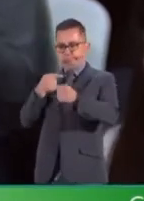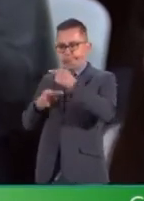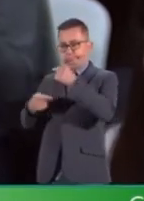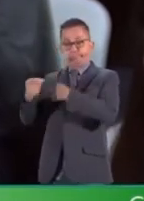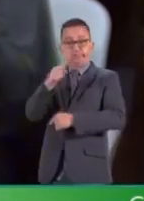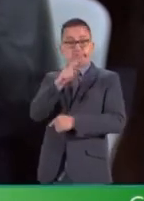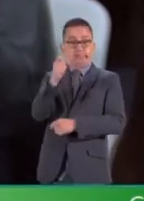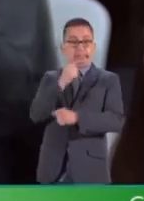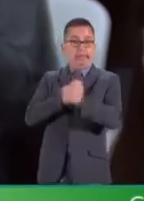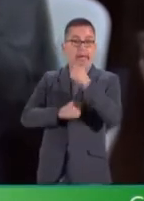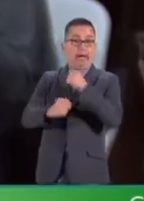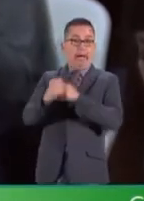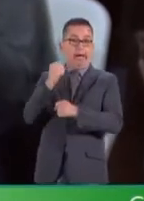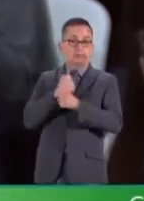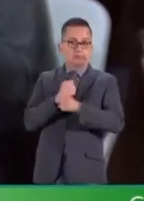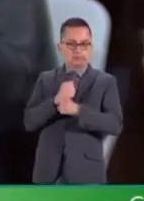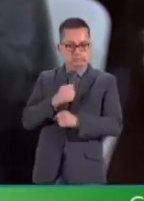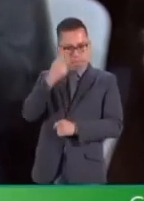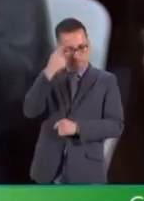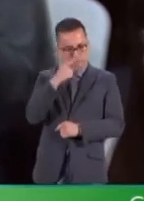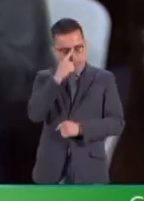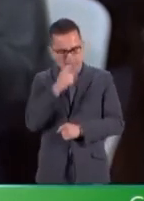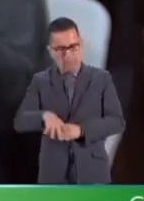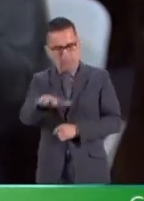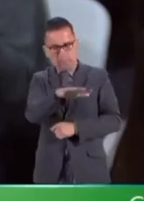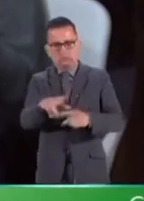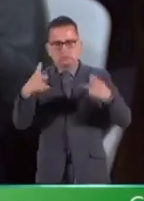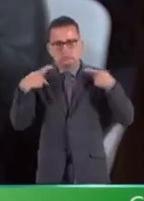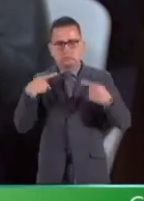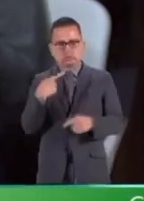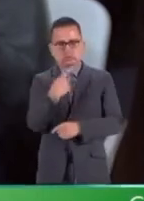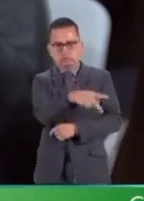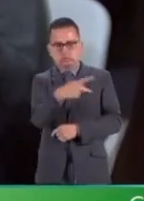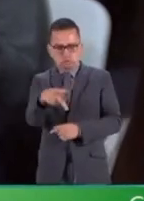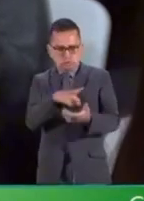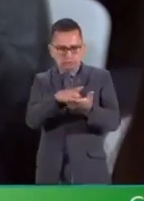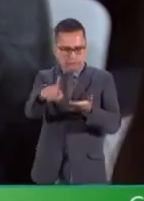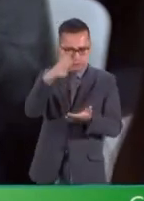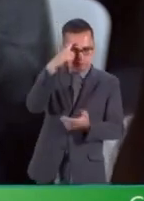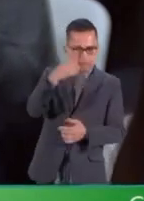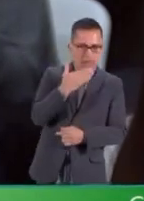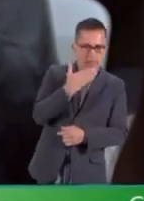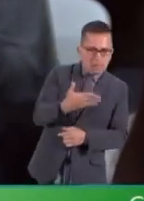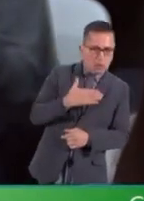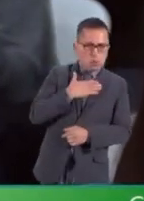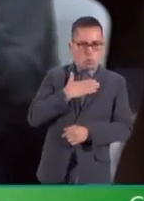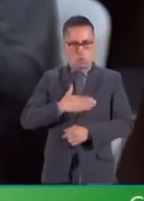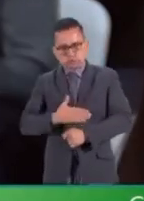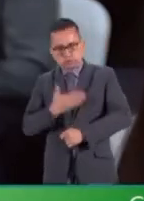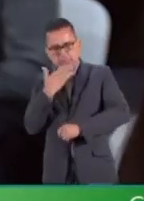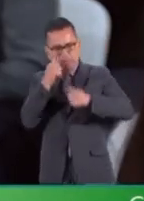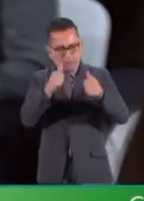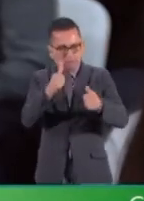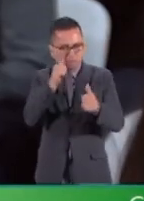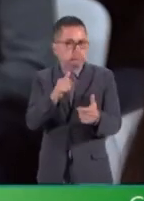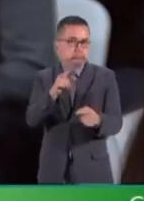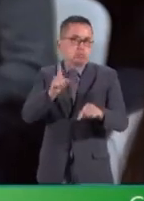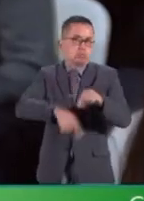de las y los mexicanos a aspirar a un Estado que les garantice su acceso a la